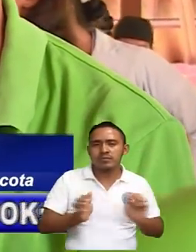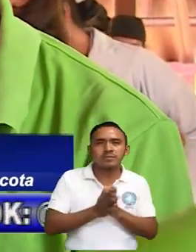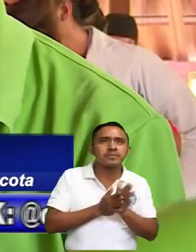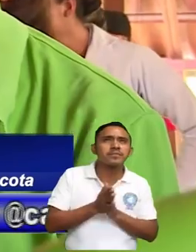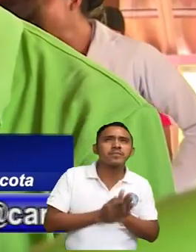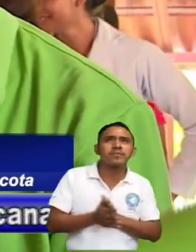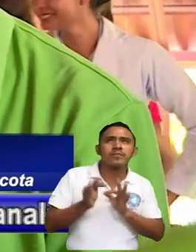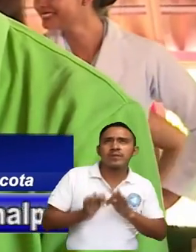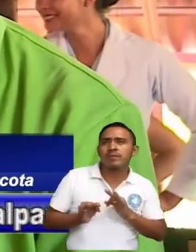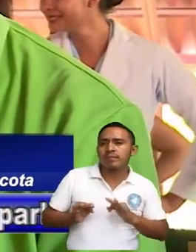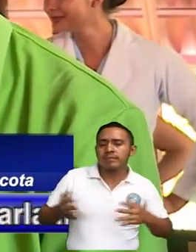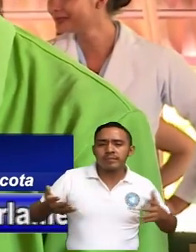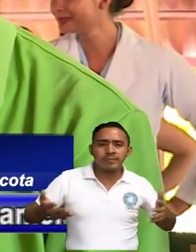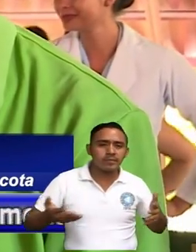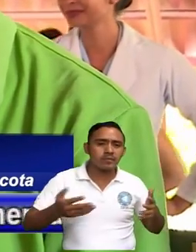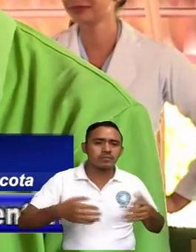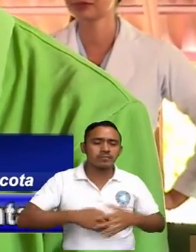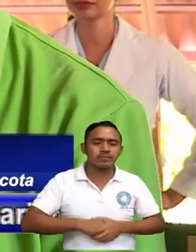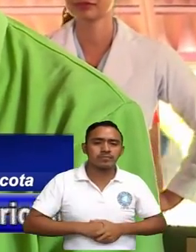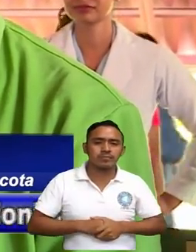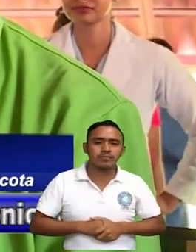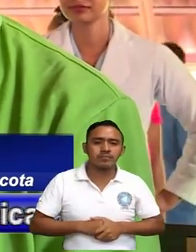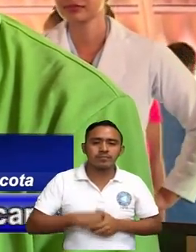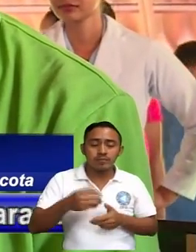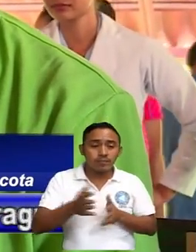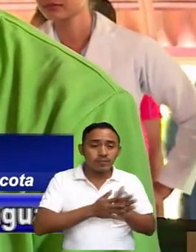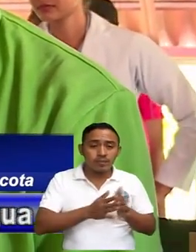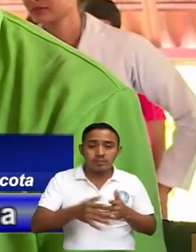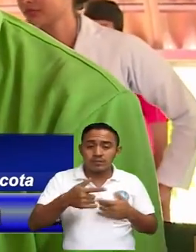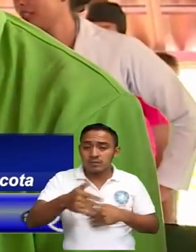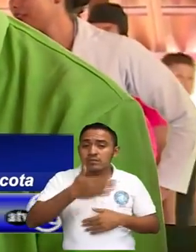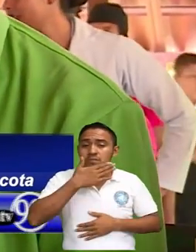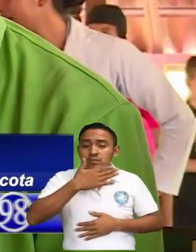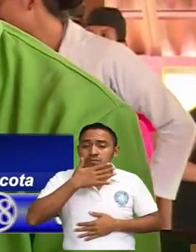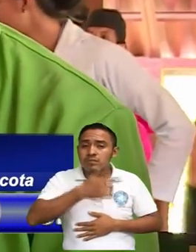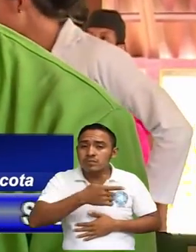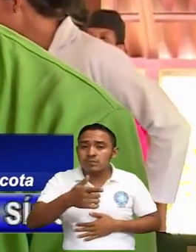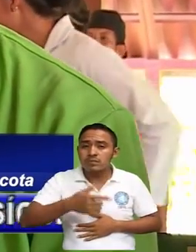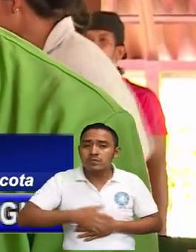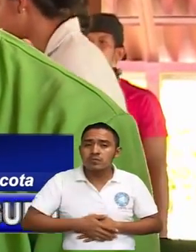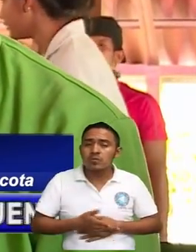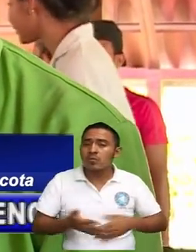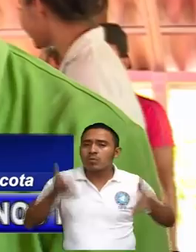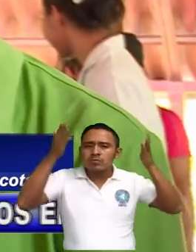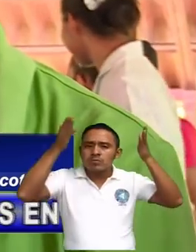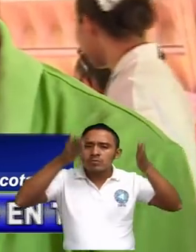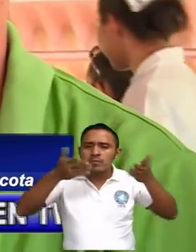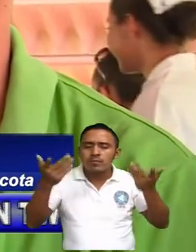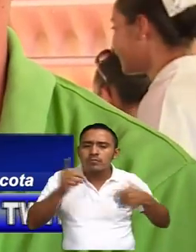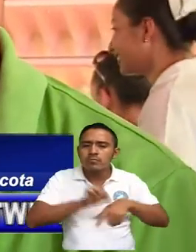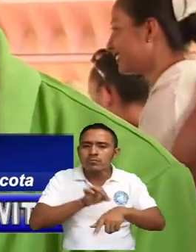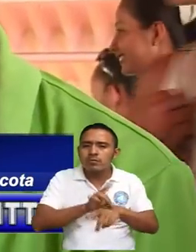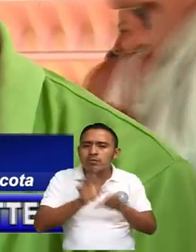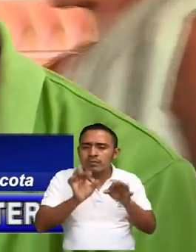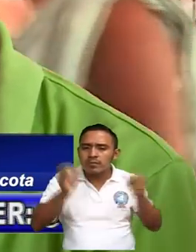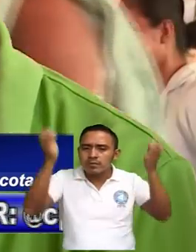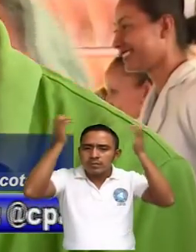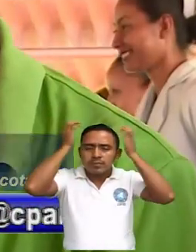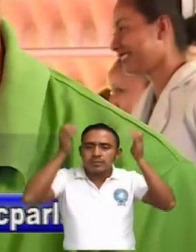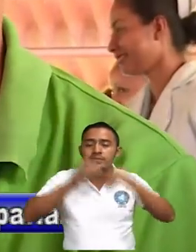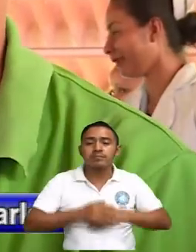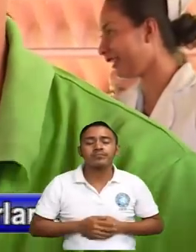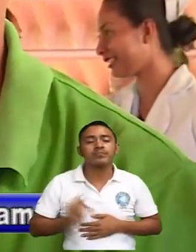contentos. Está bien. Está pasando una situación difícil. ¿Cómo me lo han atendido los tratamientos? Por el